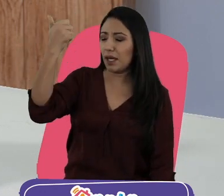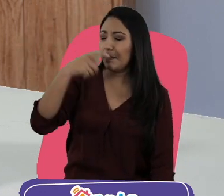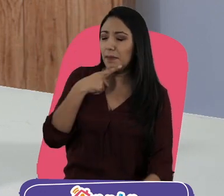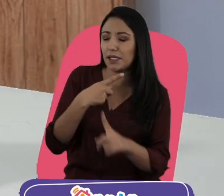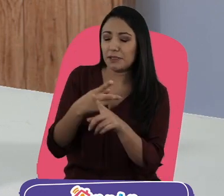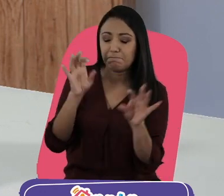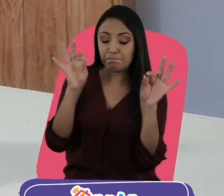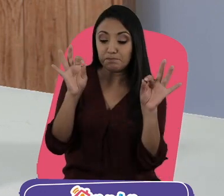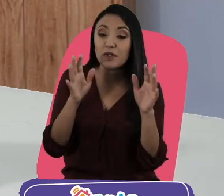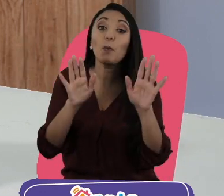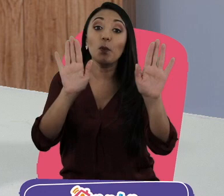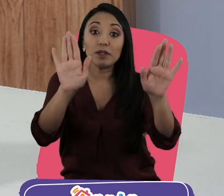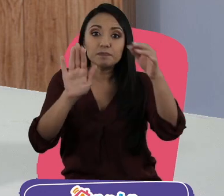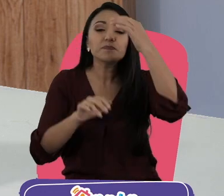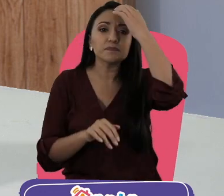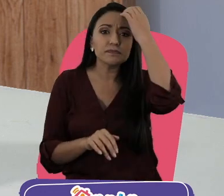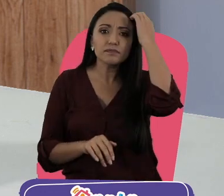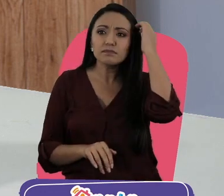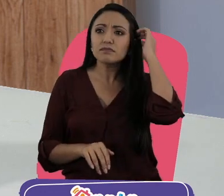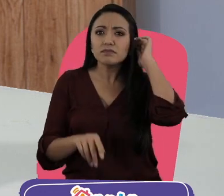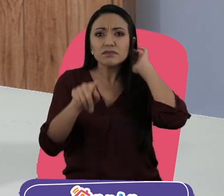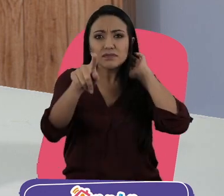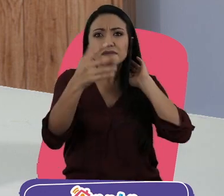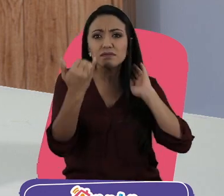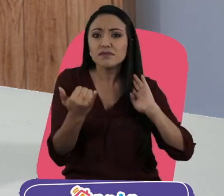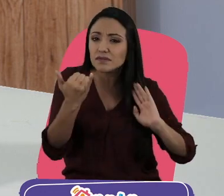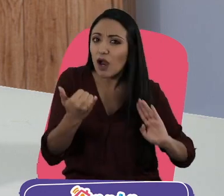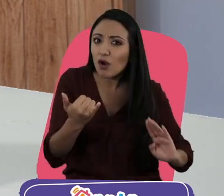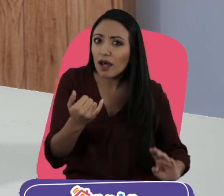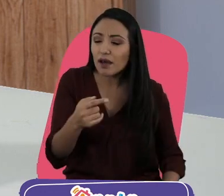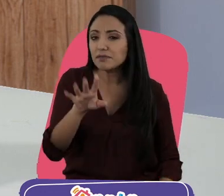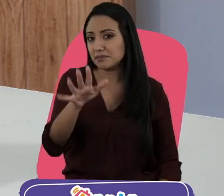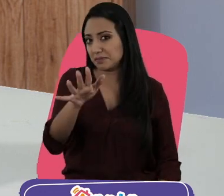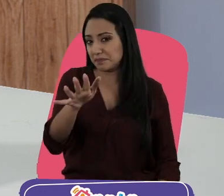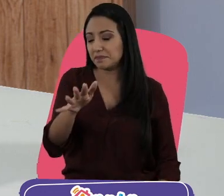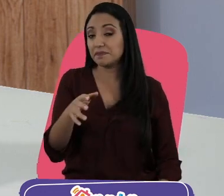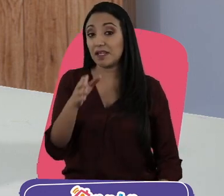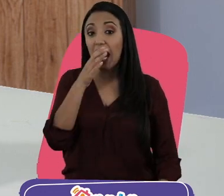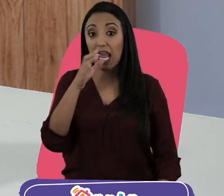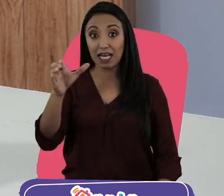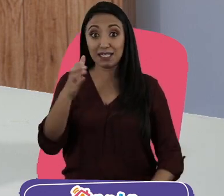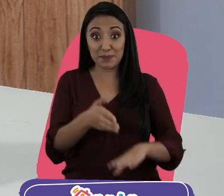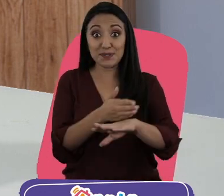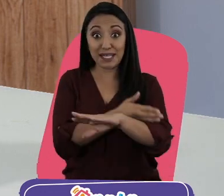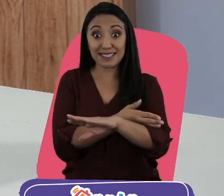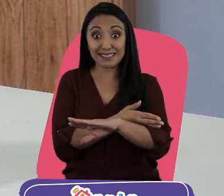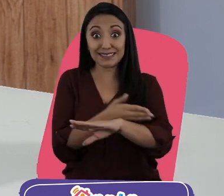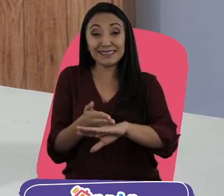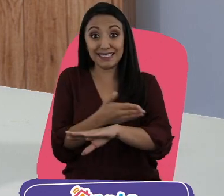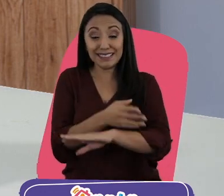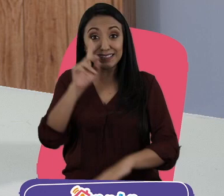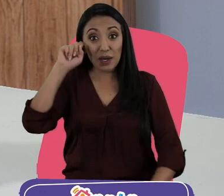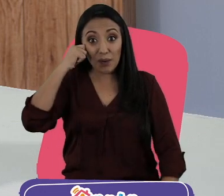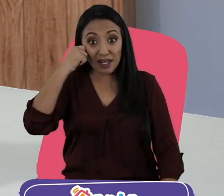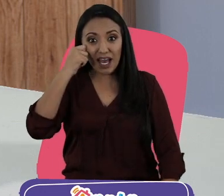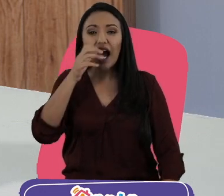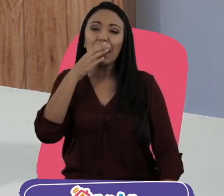muy, muy chévere. Oigan, ¿qué tal les parece si es que cantamos la canción que hicimos? ¿Qué tal? ¿Están de acuerdo?